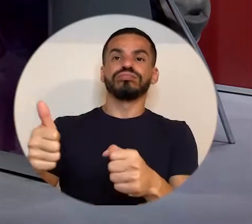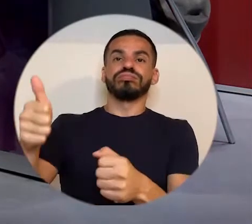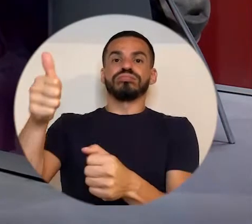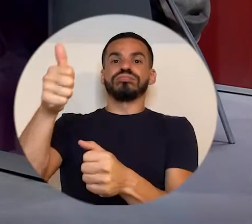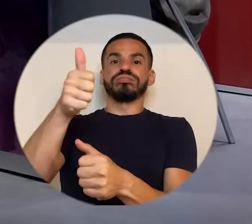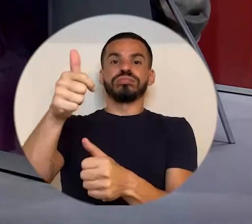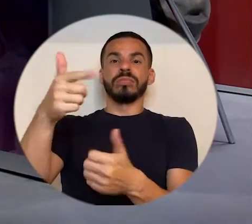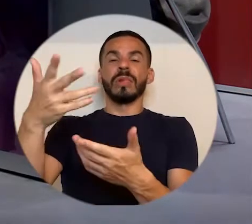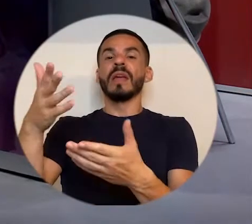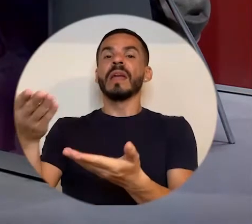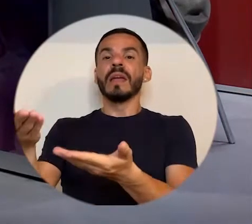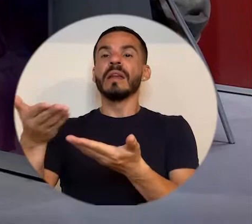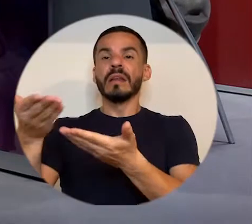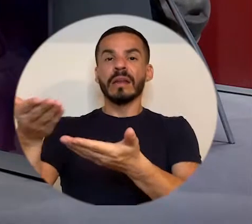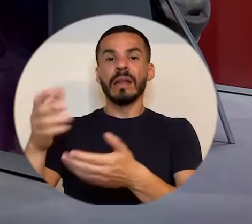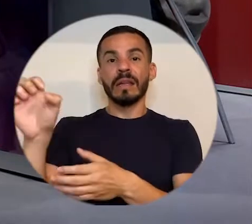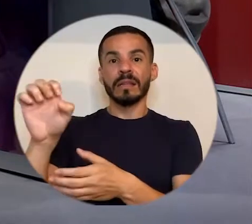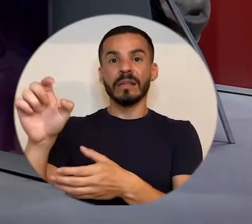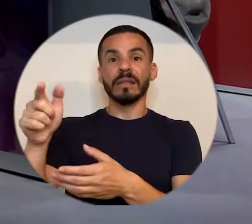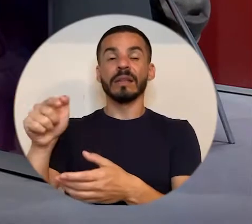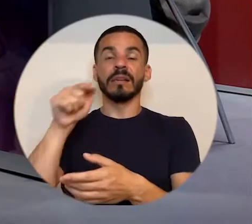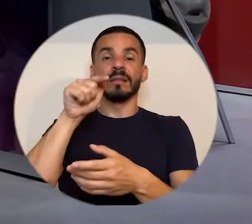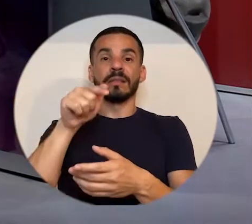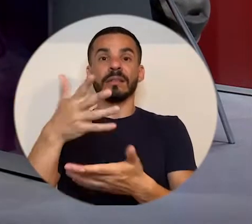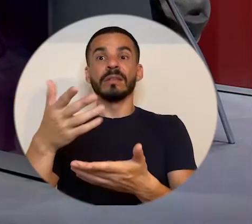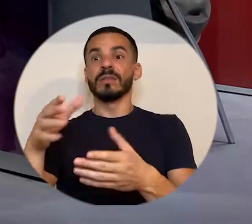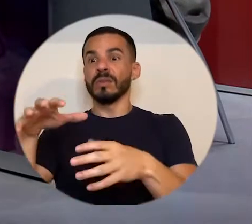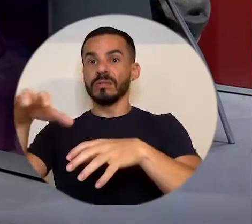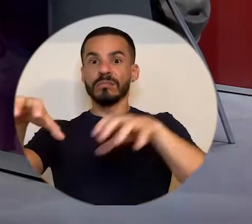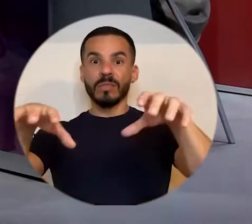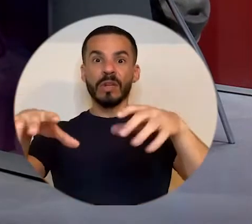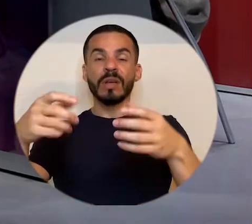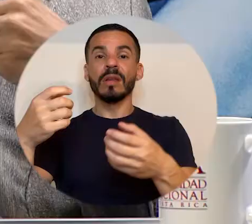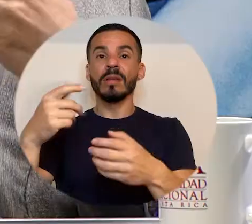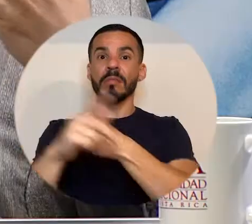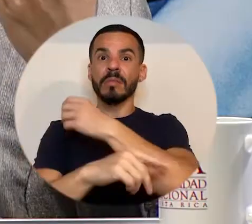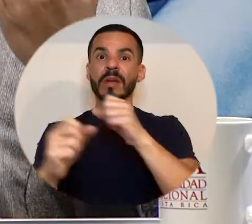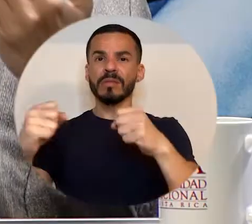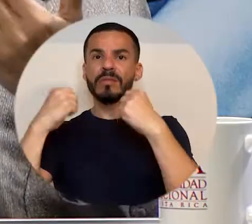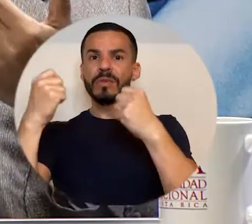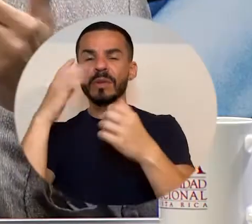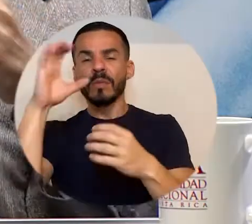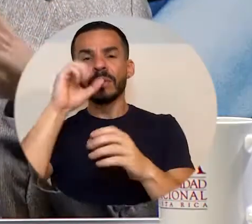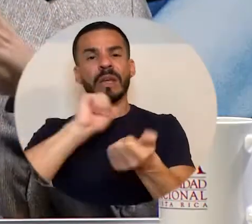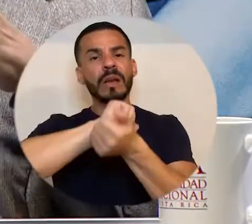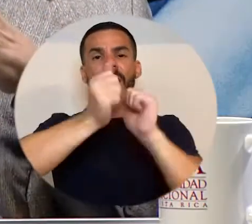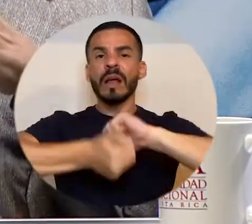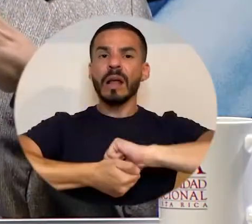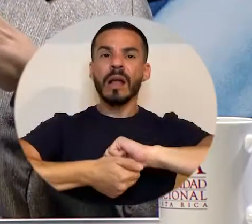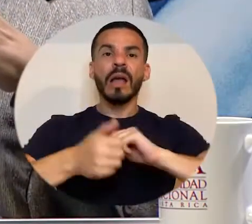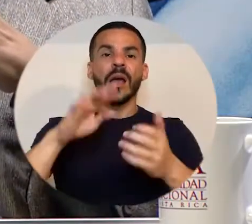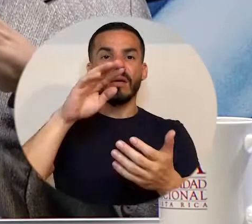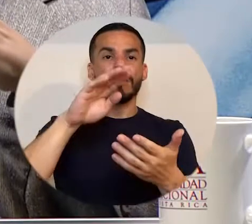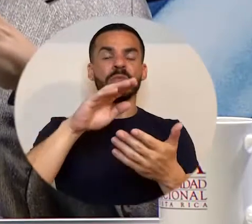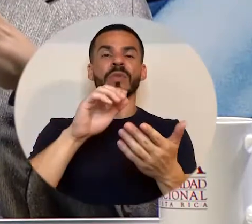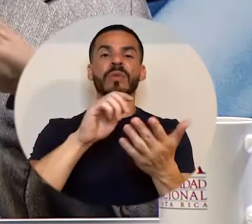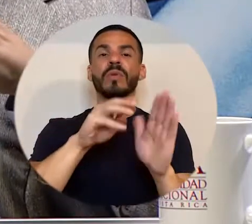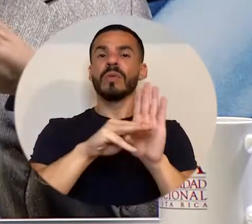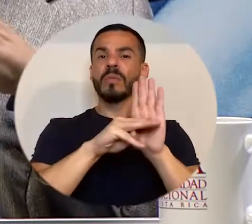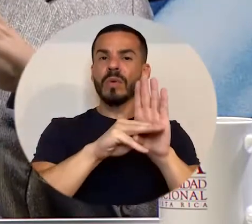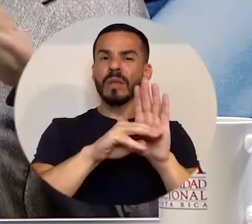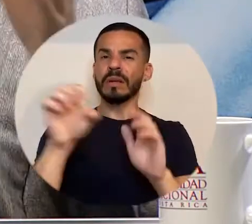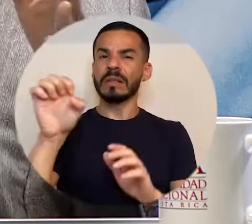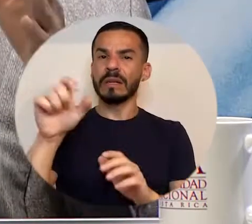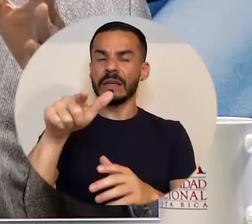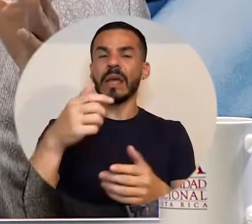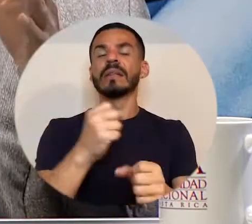predominio en el suministro de energías, entonces los estados y las potencias tienen que buscar un cambio de paradigma energético. Entonces hay